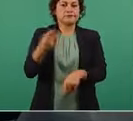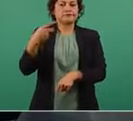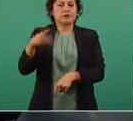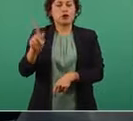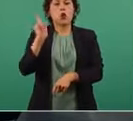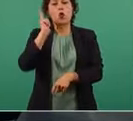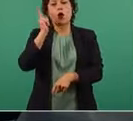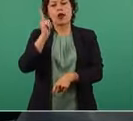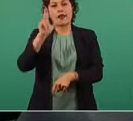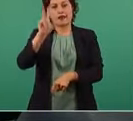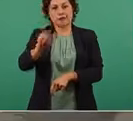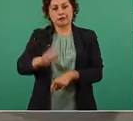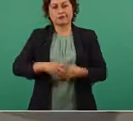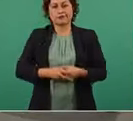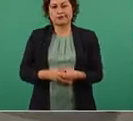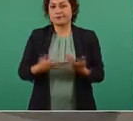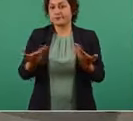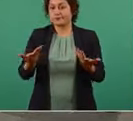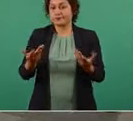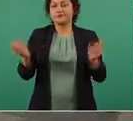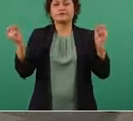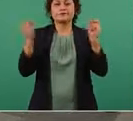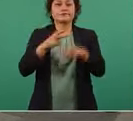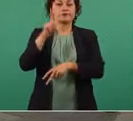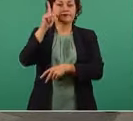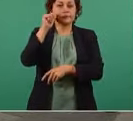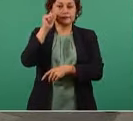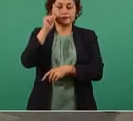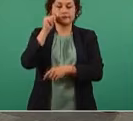toco madera, pero en fin, nos vemos mañana.